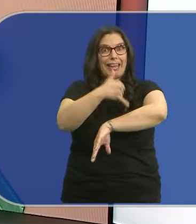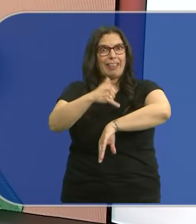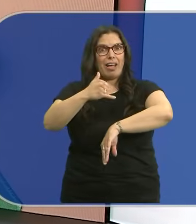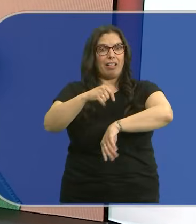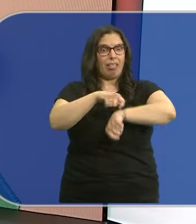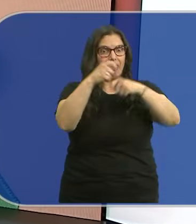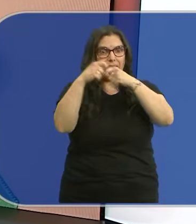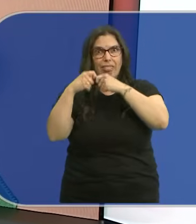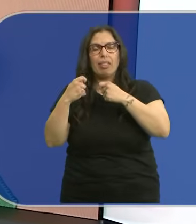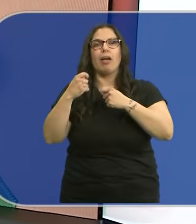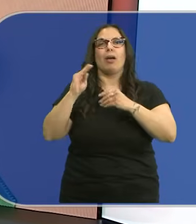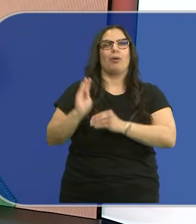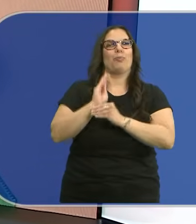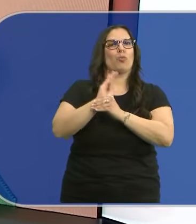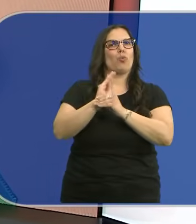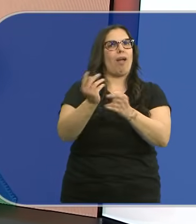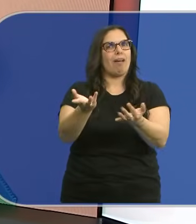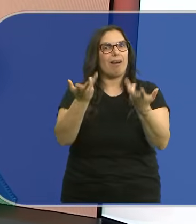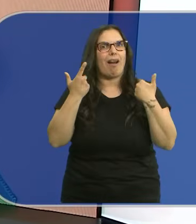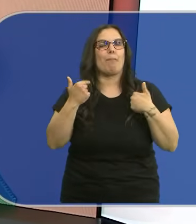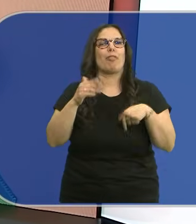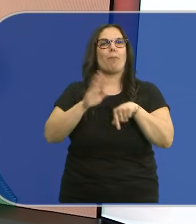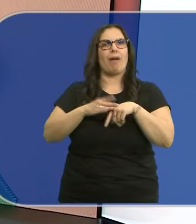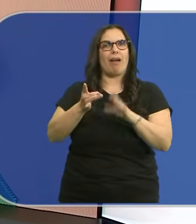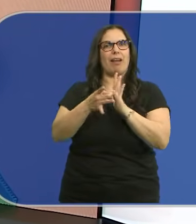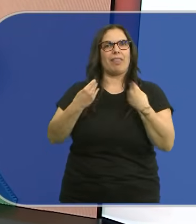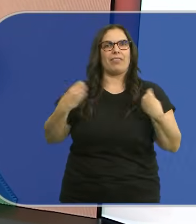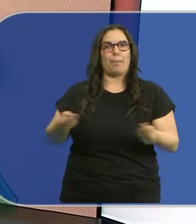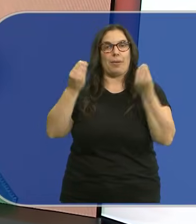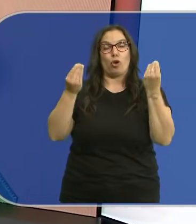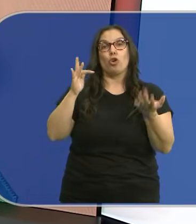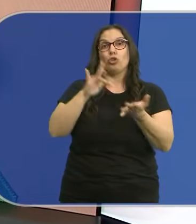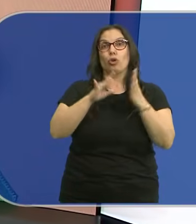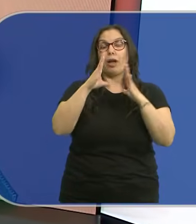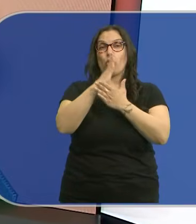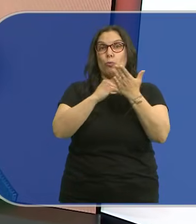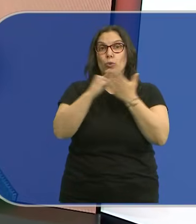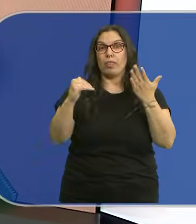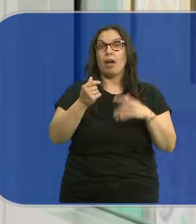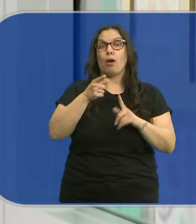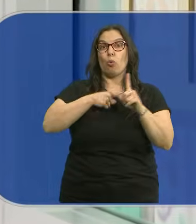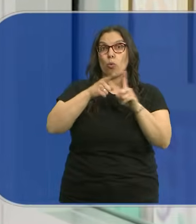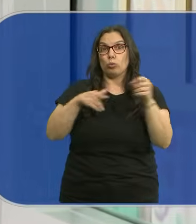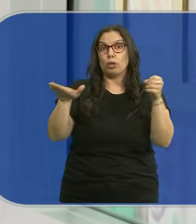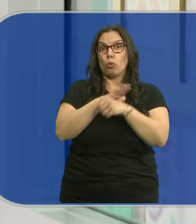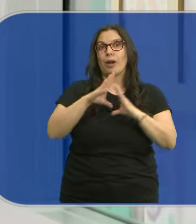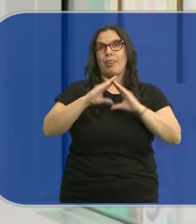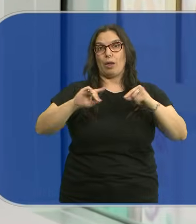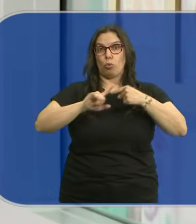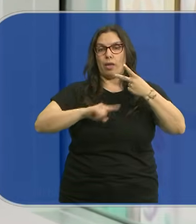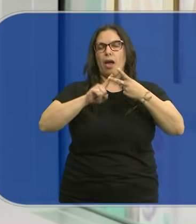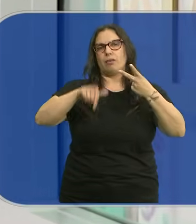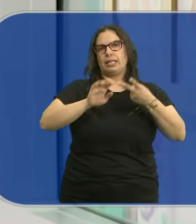rápido, lo que mejorará y mucho su calidad de vida. Es la segunda comunidad autónoma en usar este fármaco. Esto es